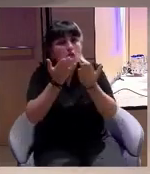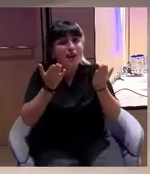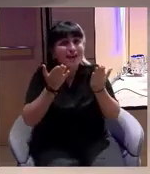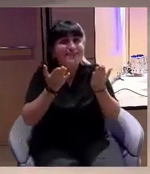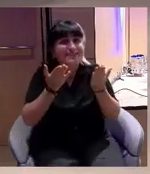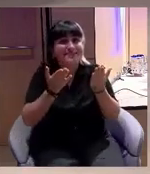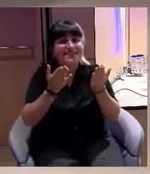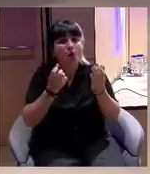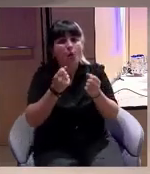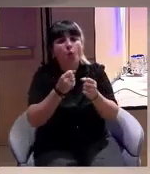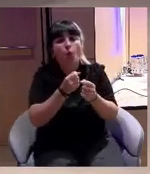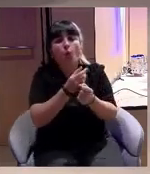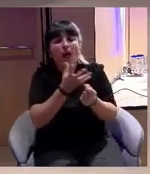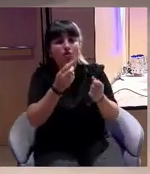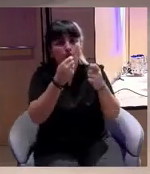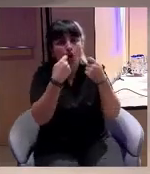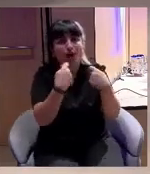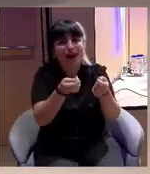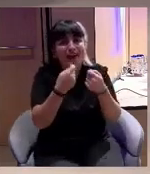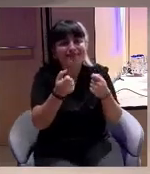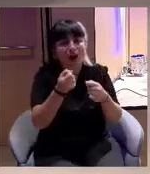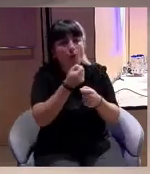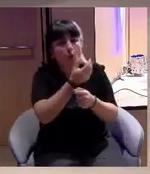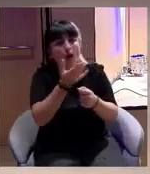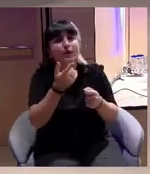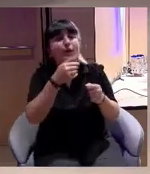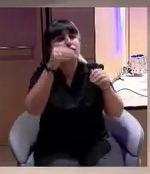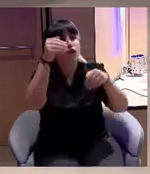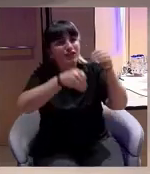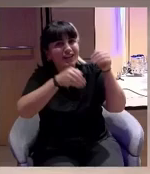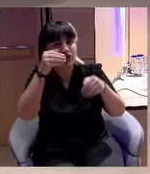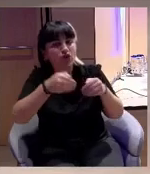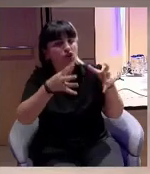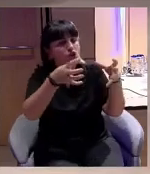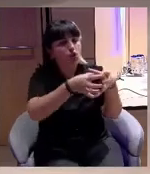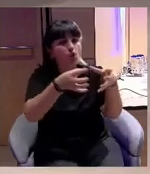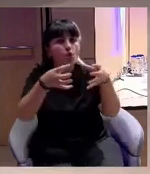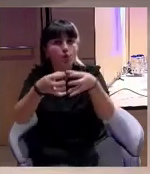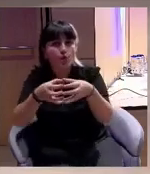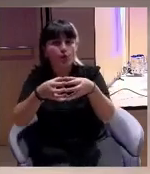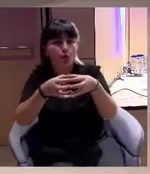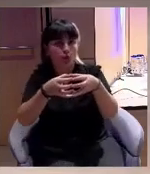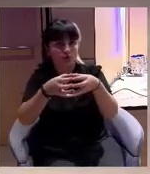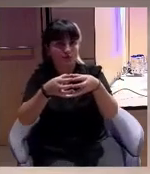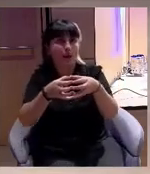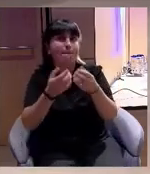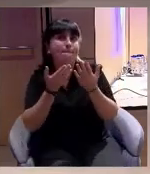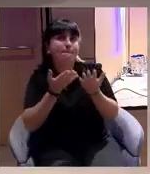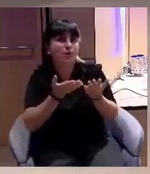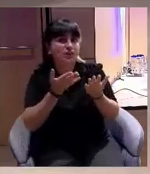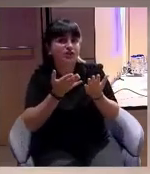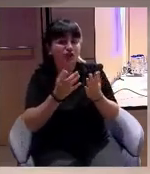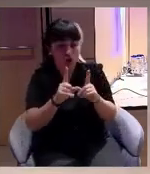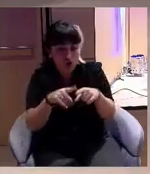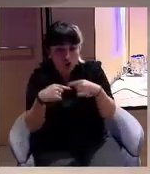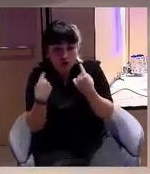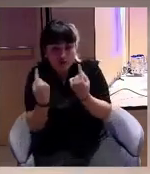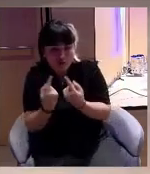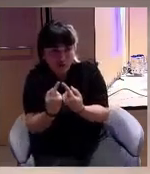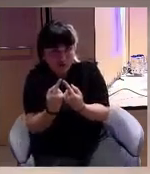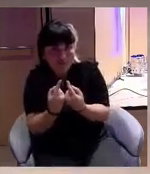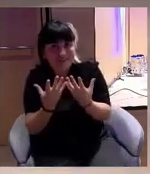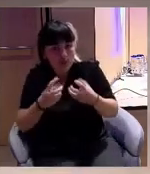información tiene utilidad para los ciudadanos somos quienes agarramos esa información